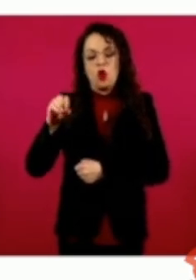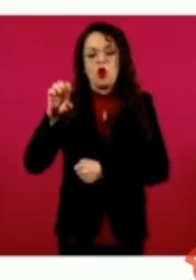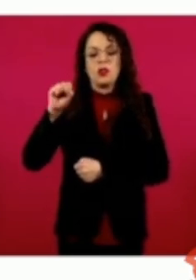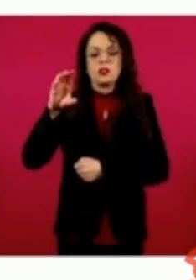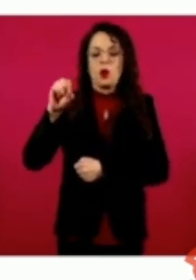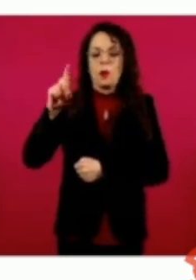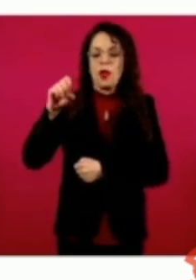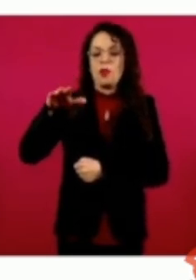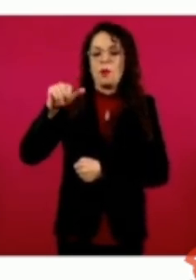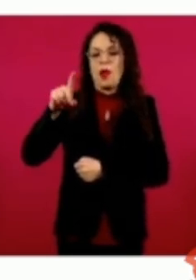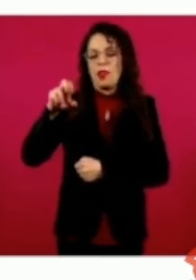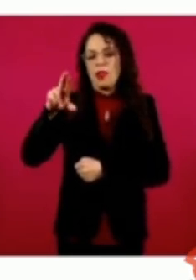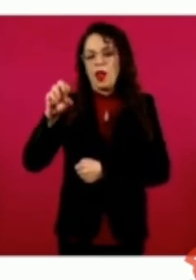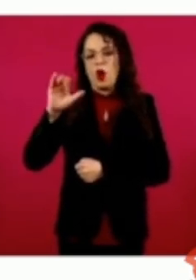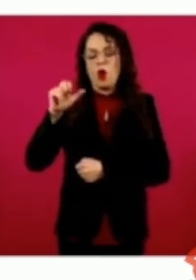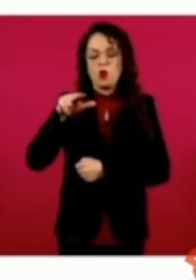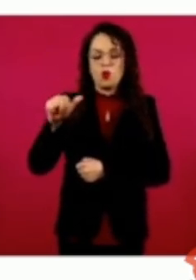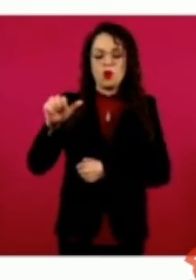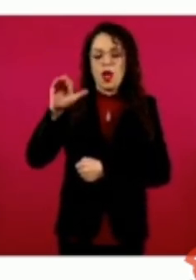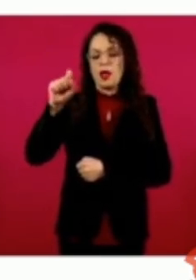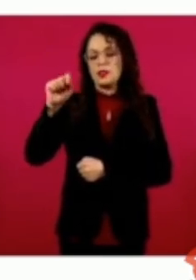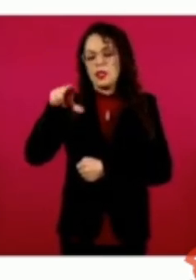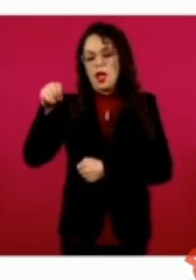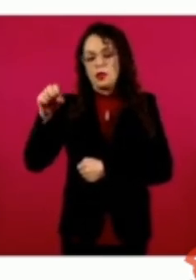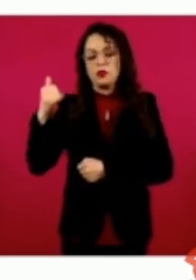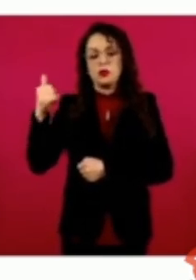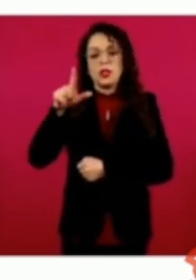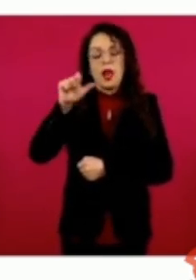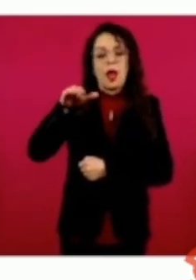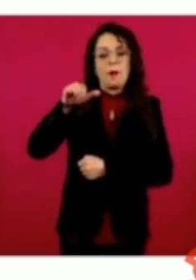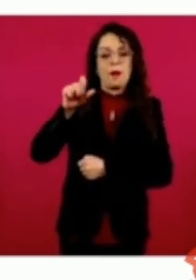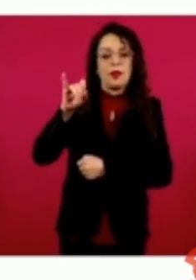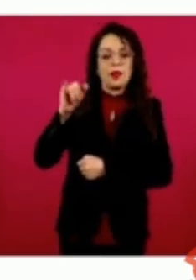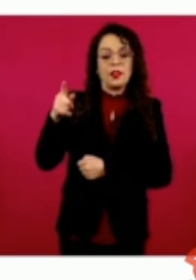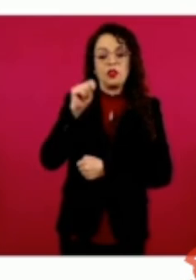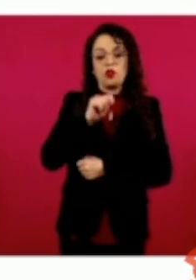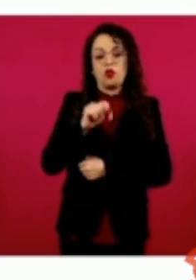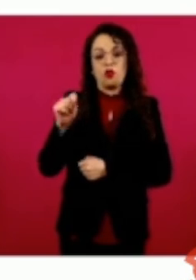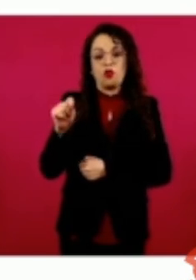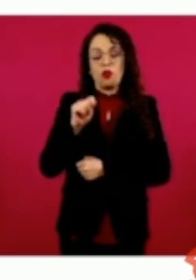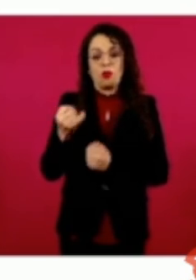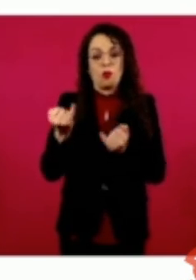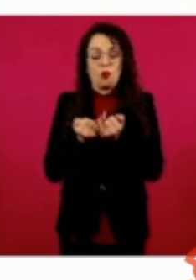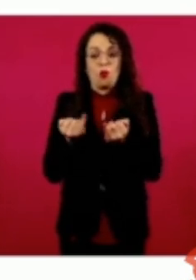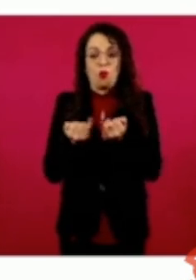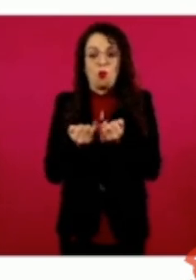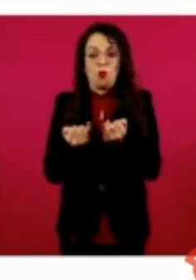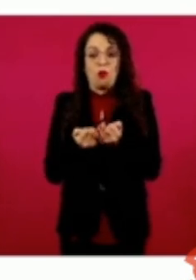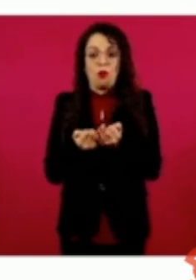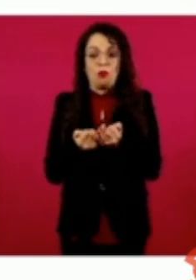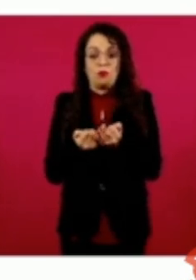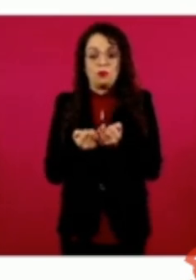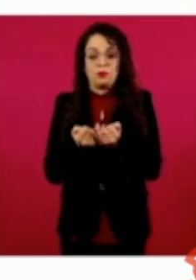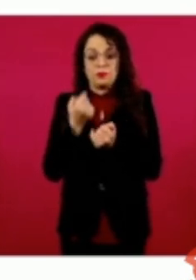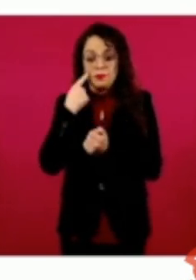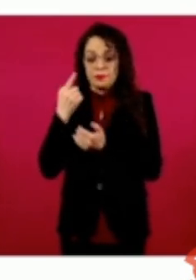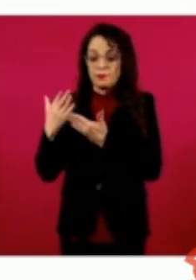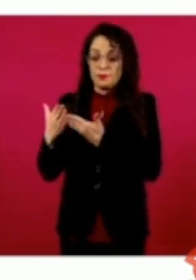y Castaños, más La Madrid y Torreón. Y falta la otra parte, la correlación.